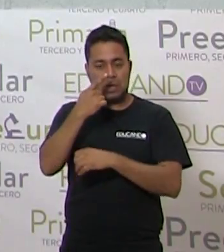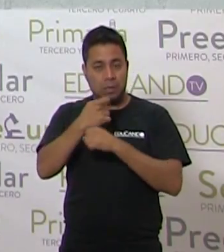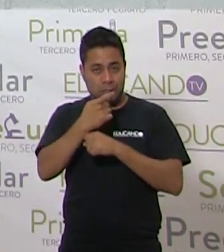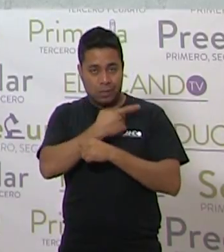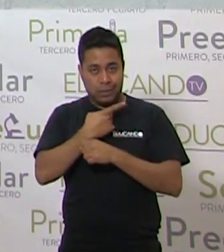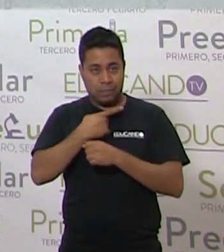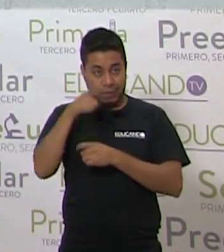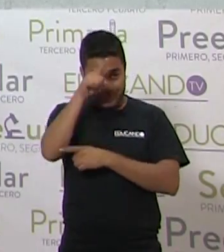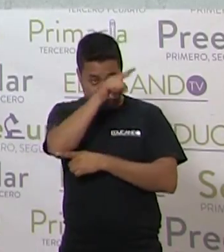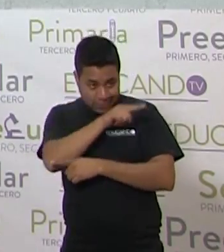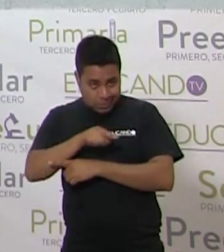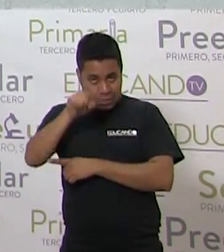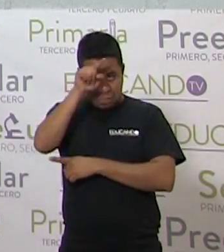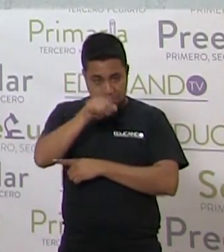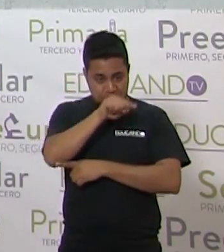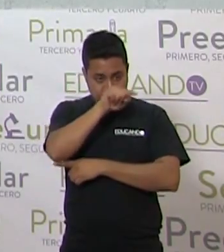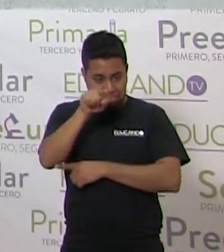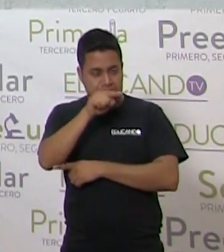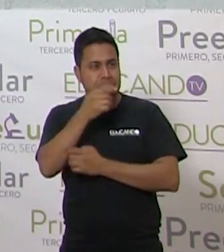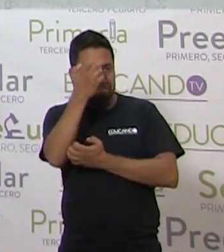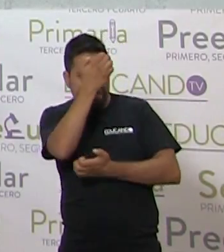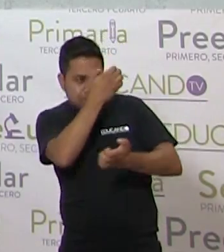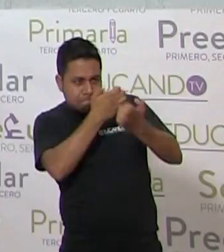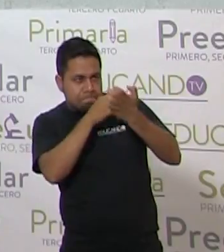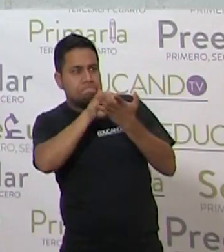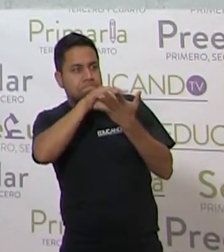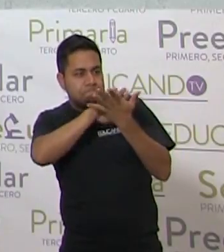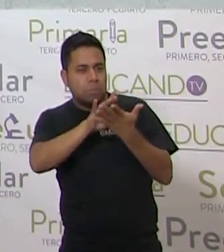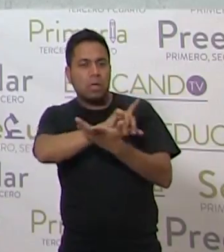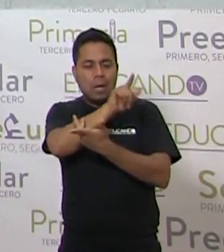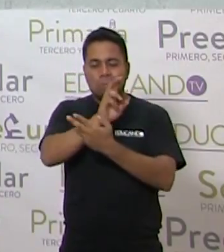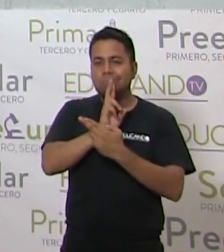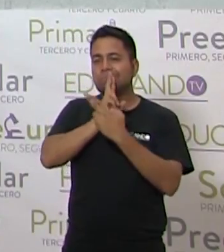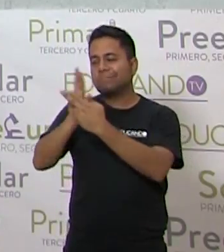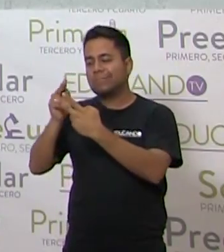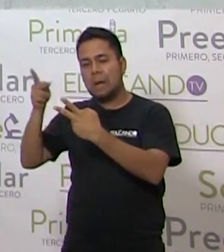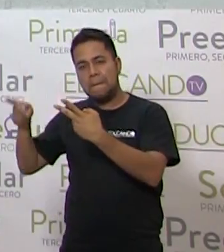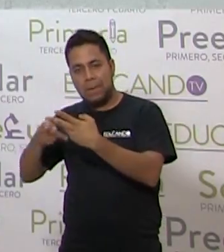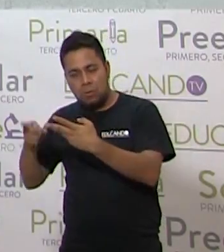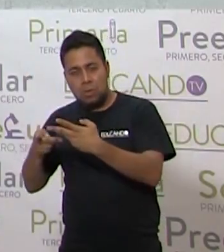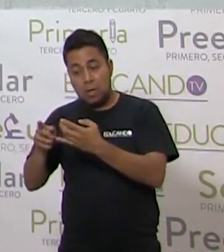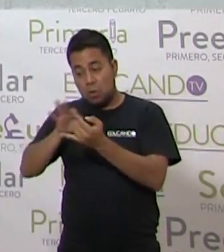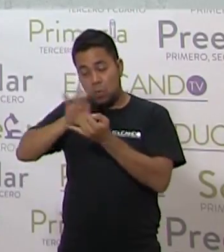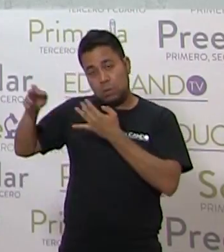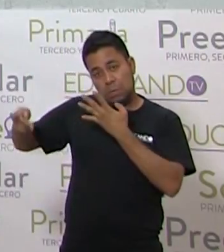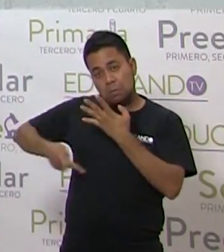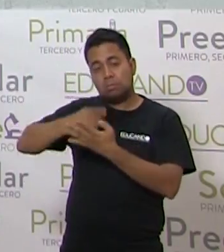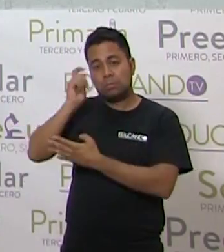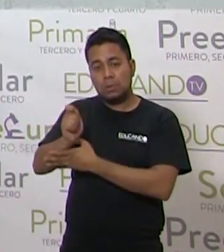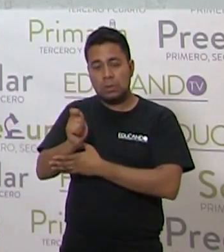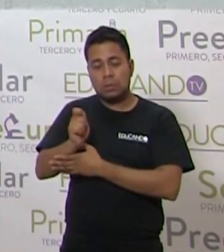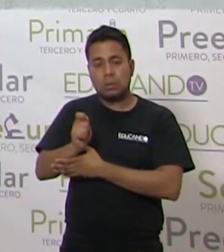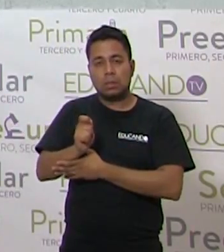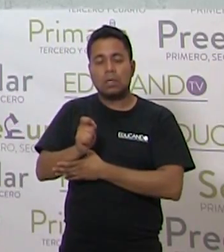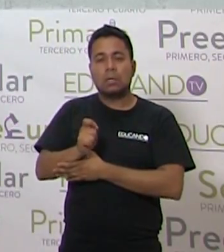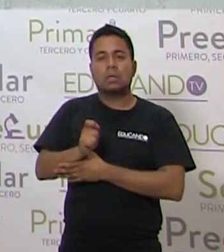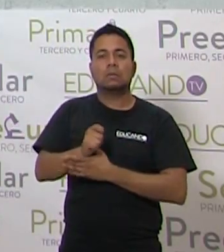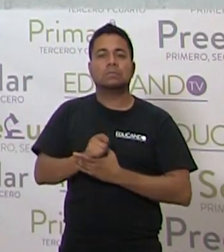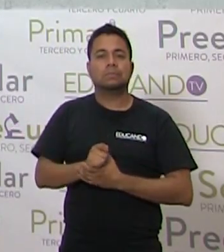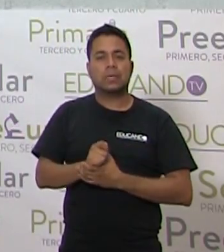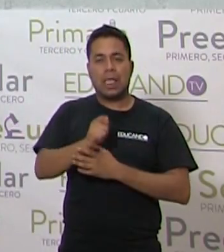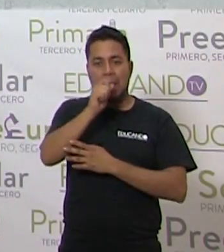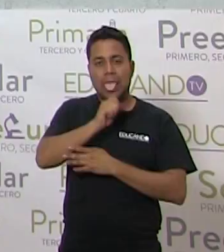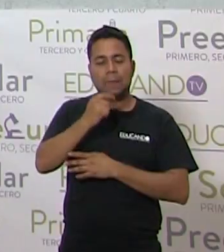la Gráfica para poder ver qué datos tenemos Y entonces podemos contestar esa pregunta la última pregunta Cuántas paletas de cada sabor